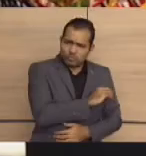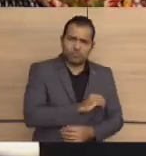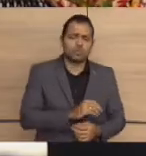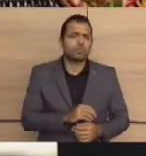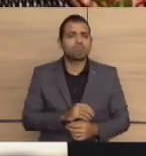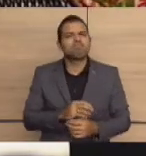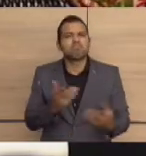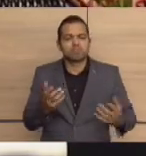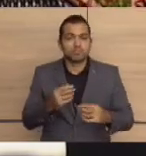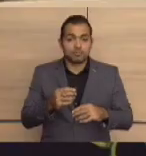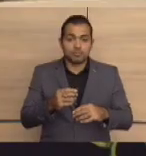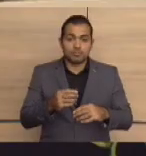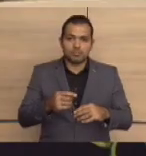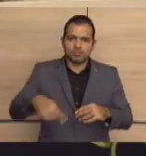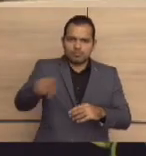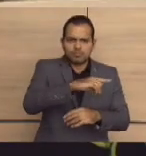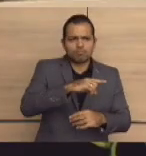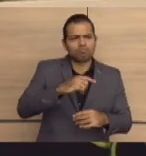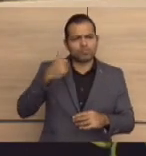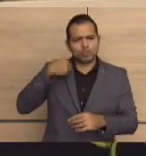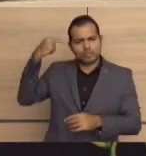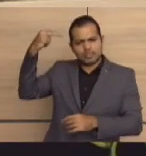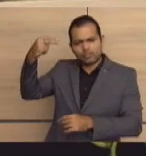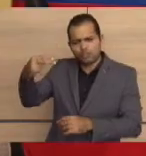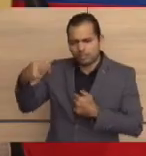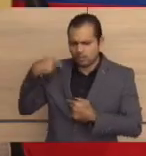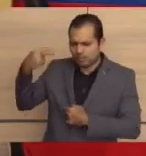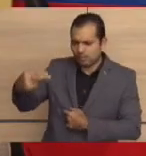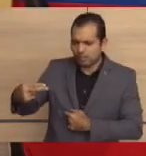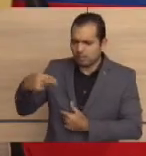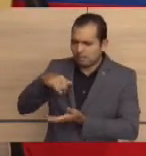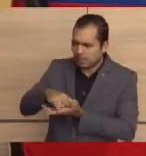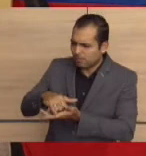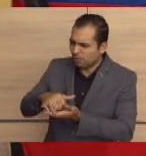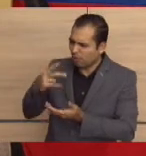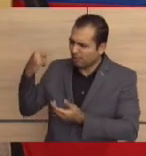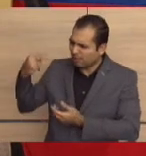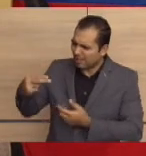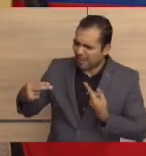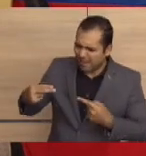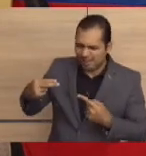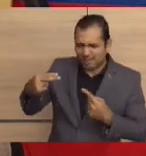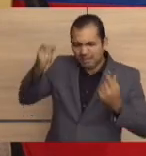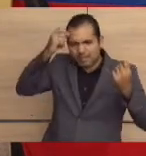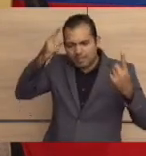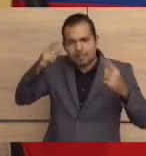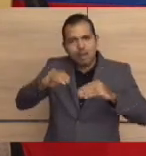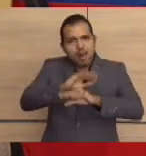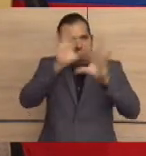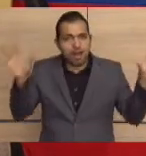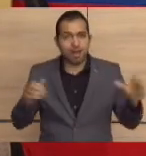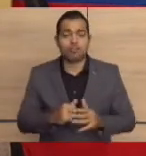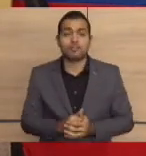nuestras historias. Nos hablaban los docentes de nuestros relatos, de relatos nutridos también, ¿no?, que nos permitan tener un contexto